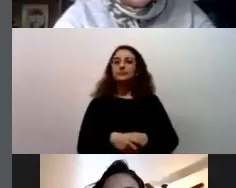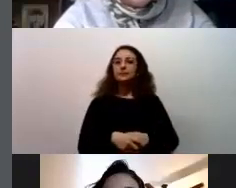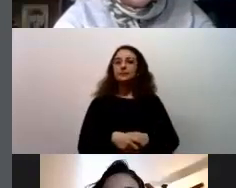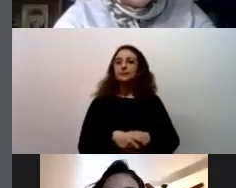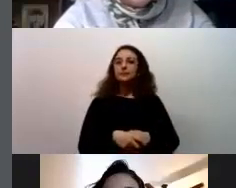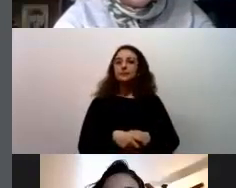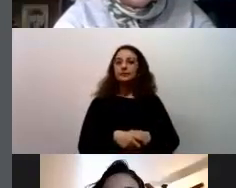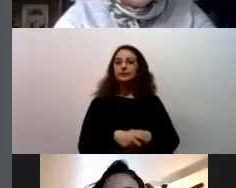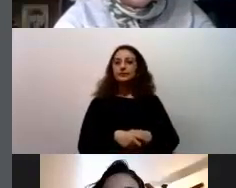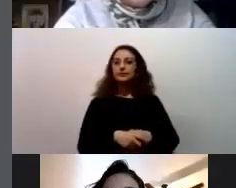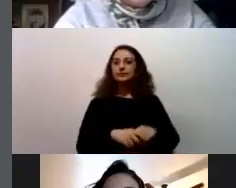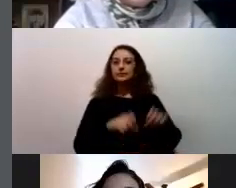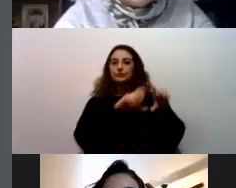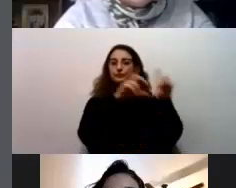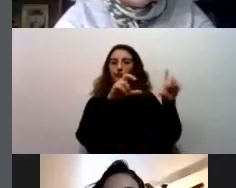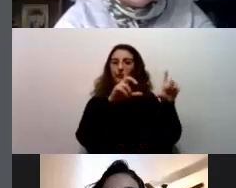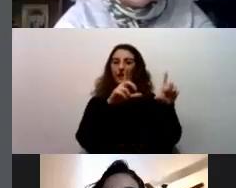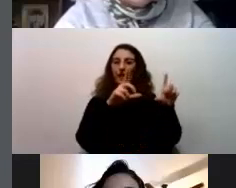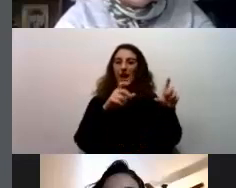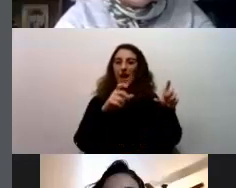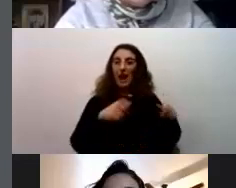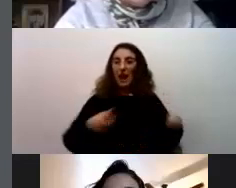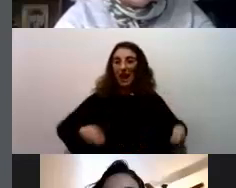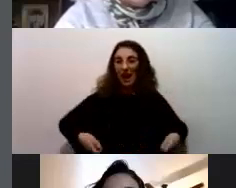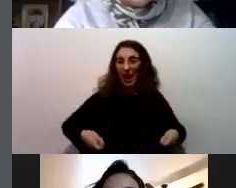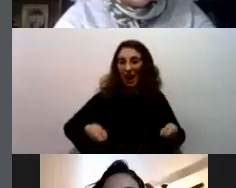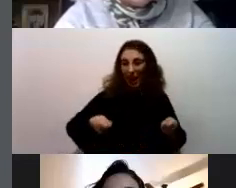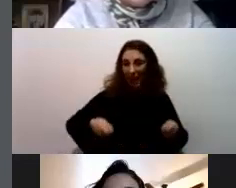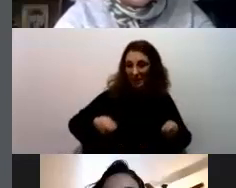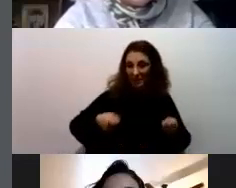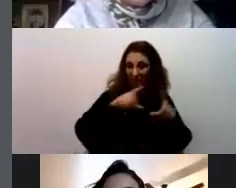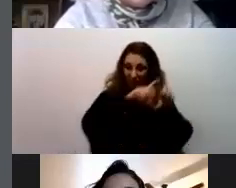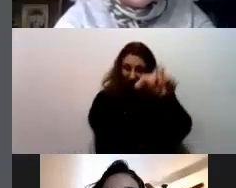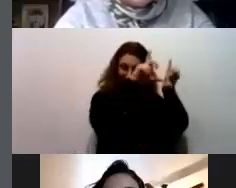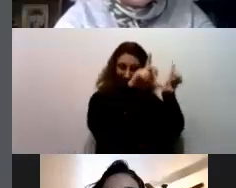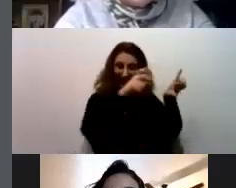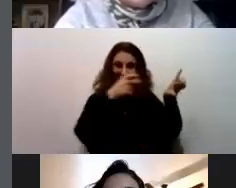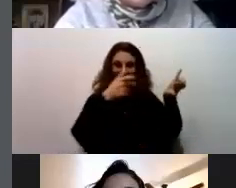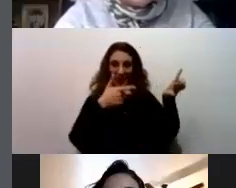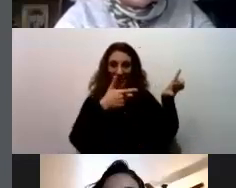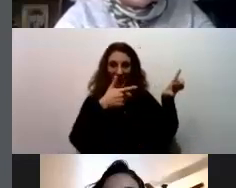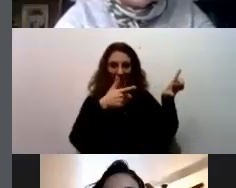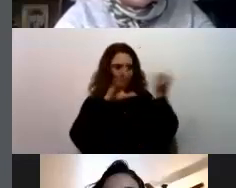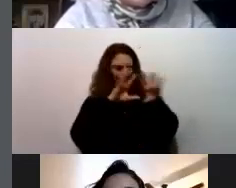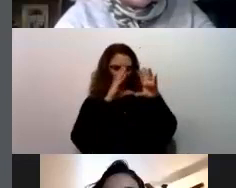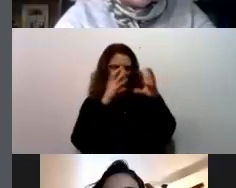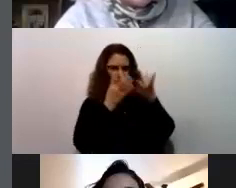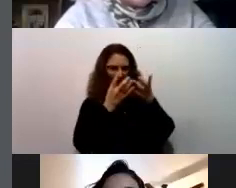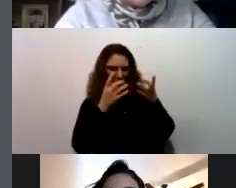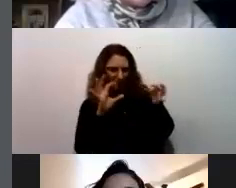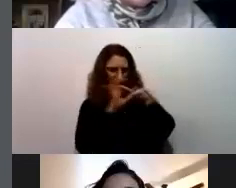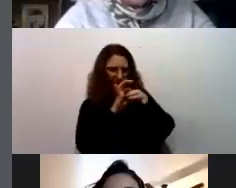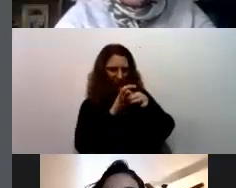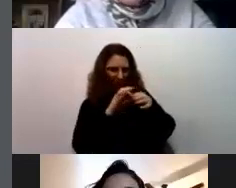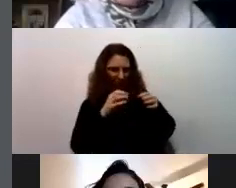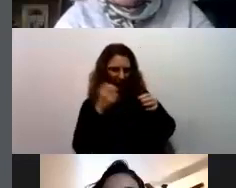Símbolo internacional de la discapacidad y tiene que ver con la orientatividad, tienen que ver con los términos que